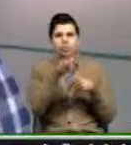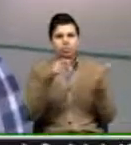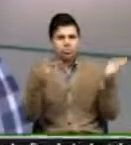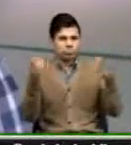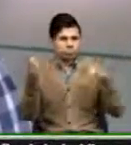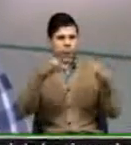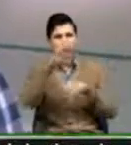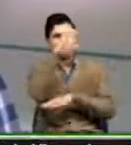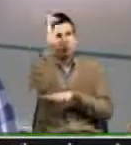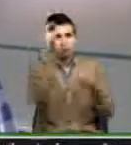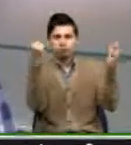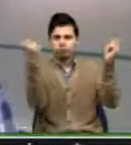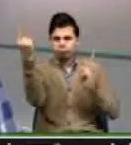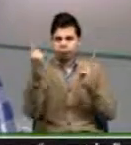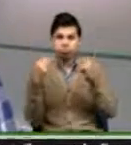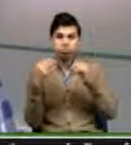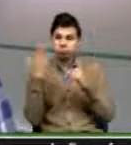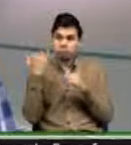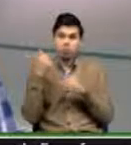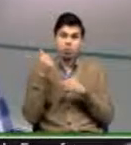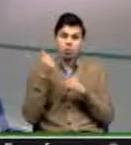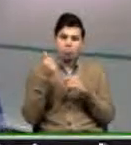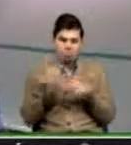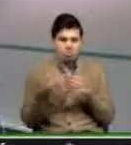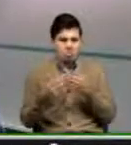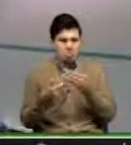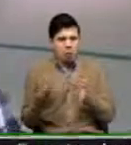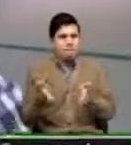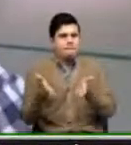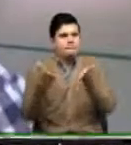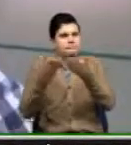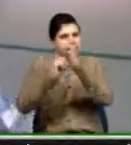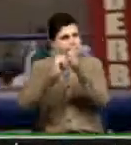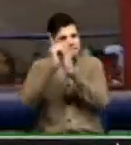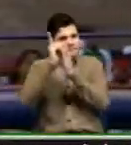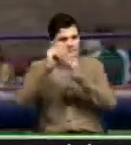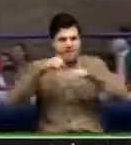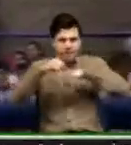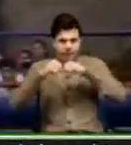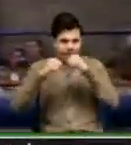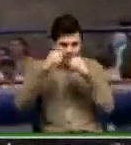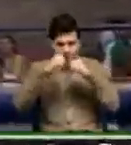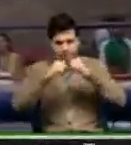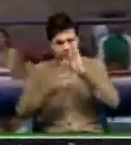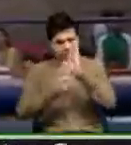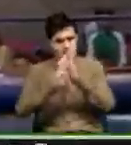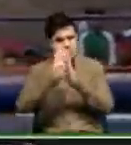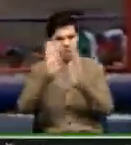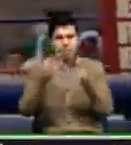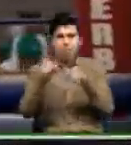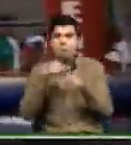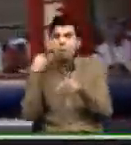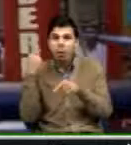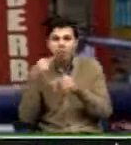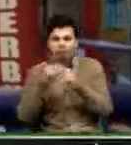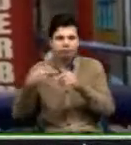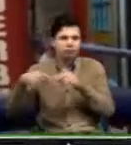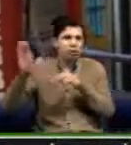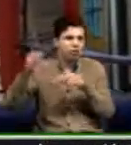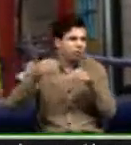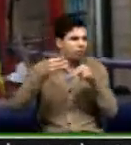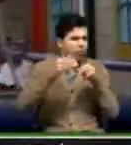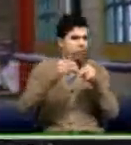técnico, cada día, ayer fue bueno, hoy es mejor porque ya se van desarrollando. Aquí es de eliminación directa, el que pierde sale. Los visitantes dan fe de la